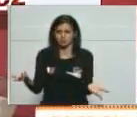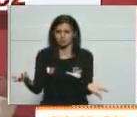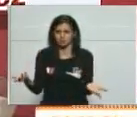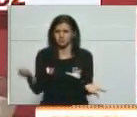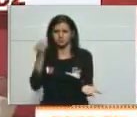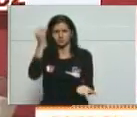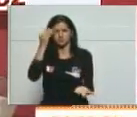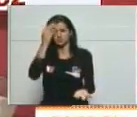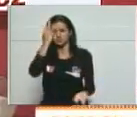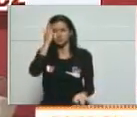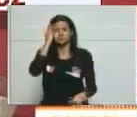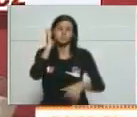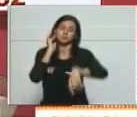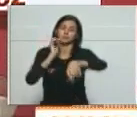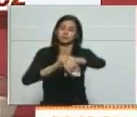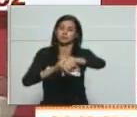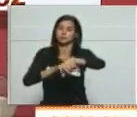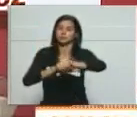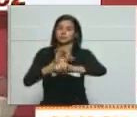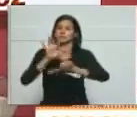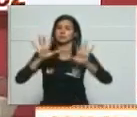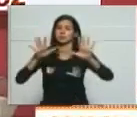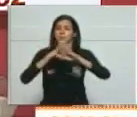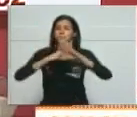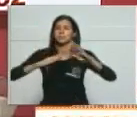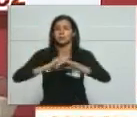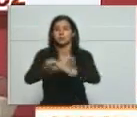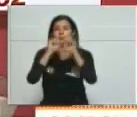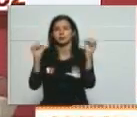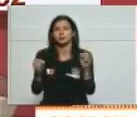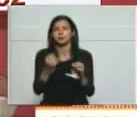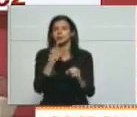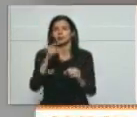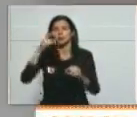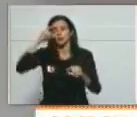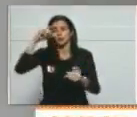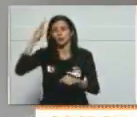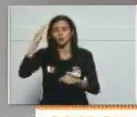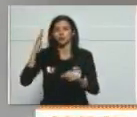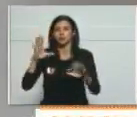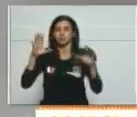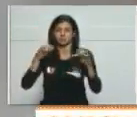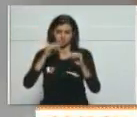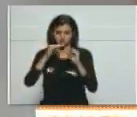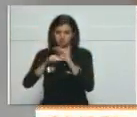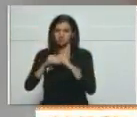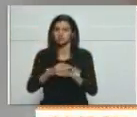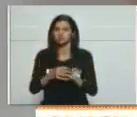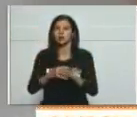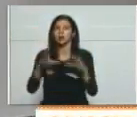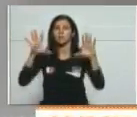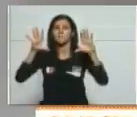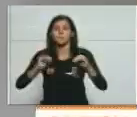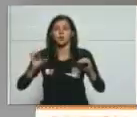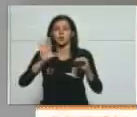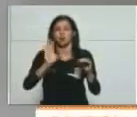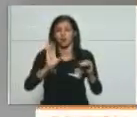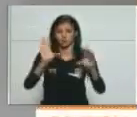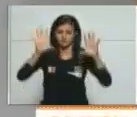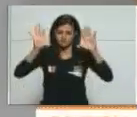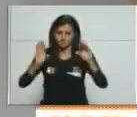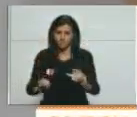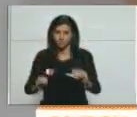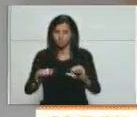las 10:30 de la mañana Ramón Jalú escribe este Twitter. Ante el apagón en zonas de Caracas, fiscal general de la República dará rueda de prensa en la